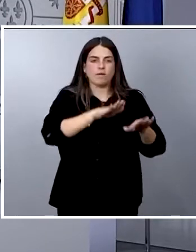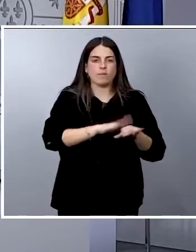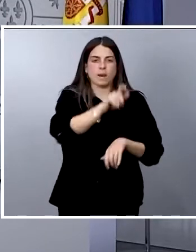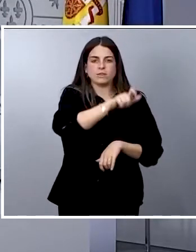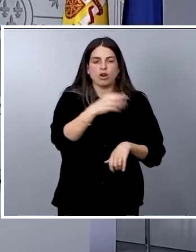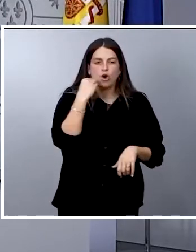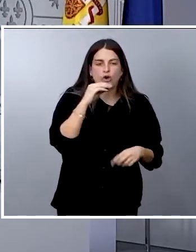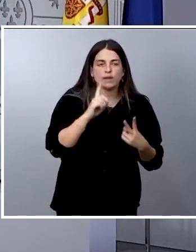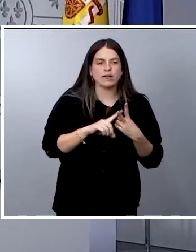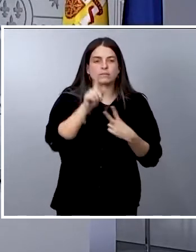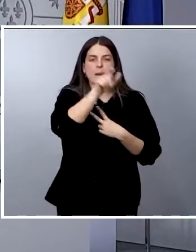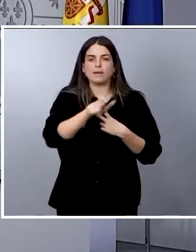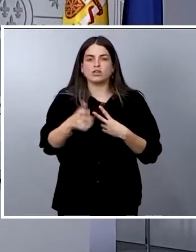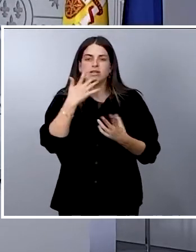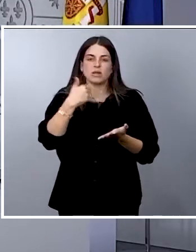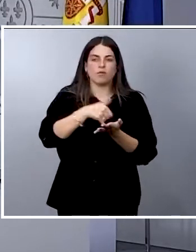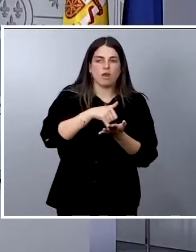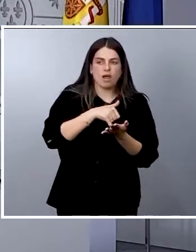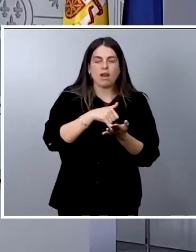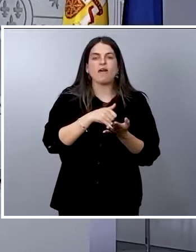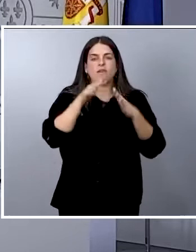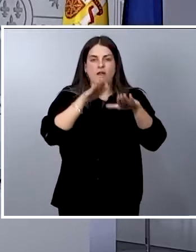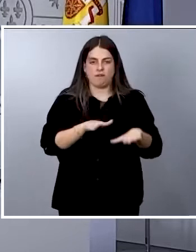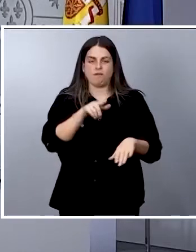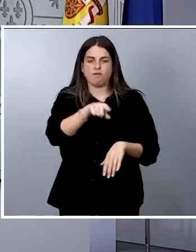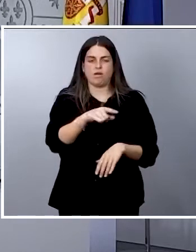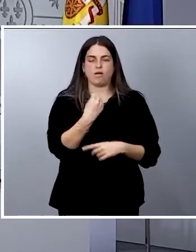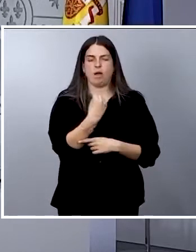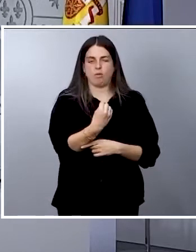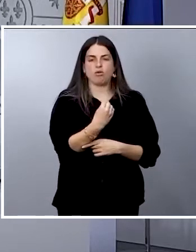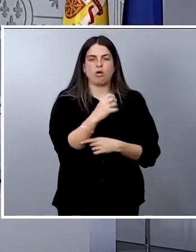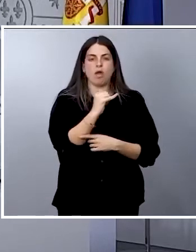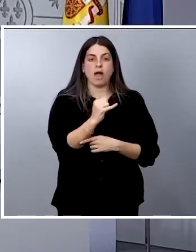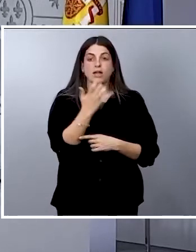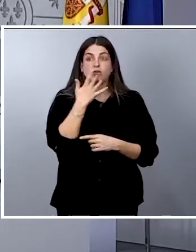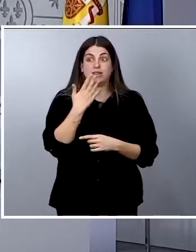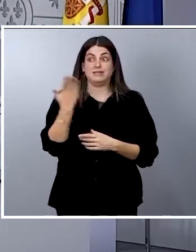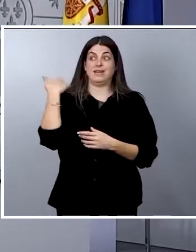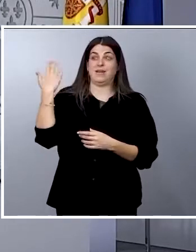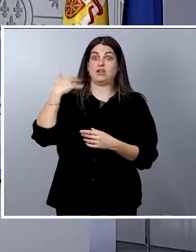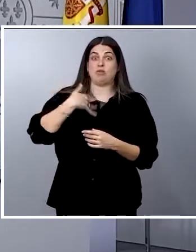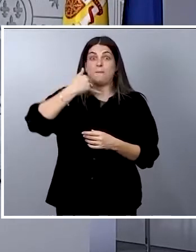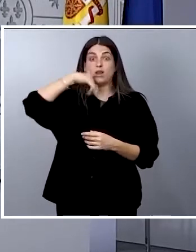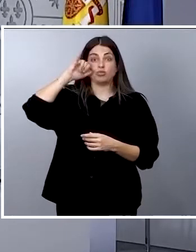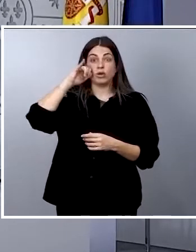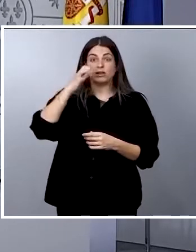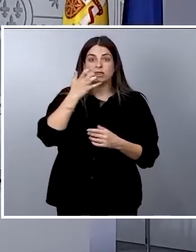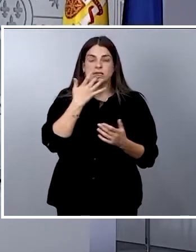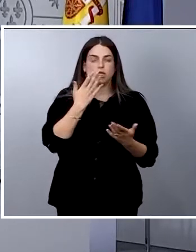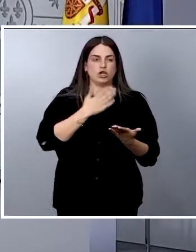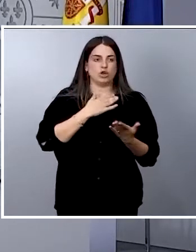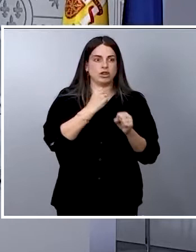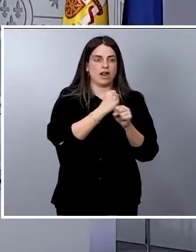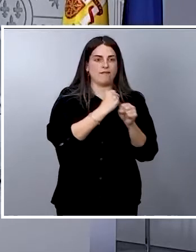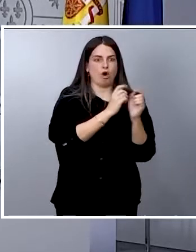beneficiar a personas particularmente vulnerables que en algún momento han tenido mala suerte en su vida y tienen las lagunas en su carrera profesional y que